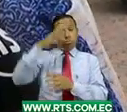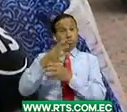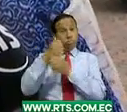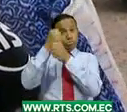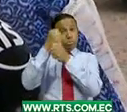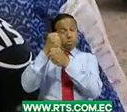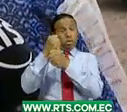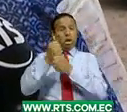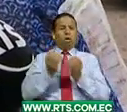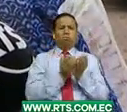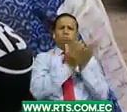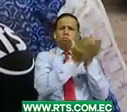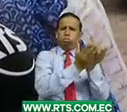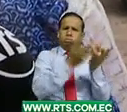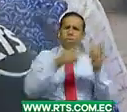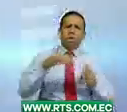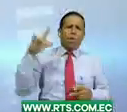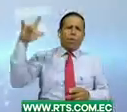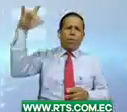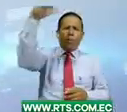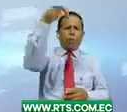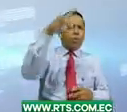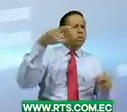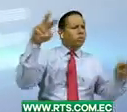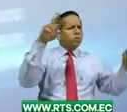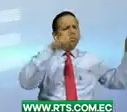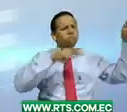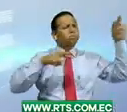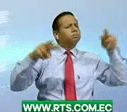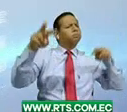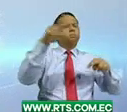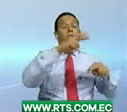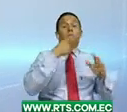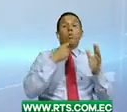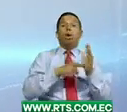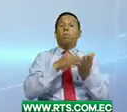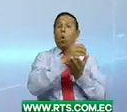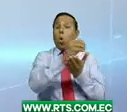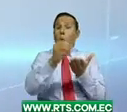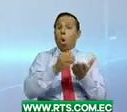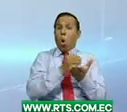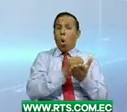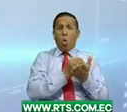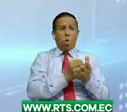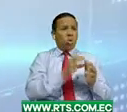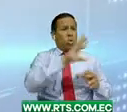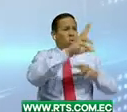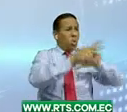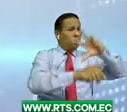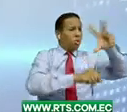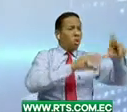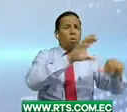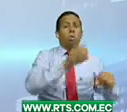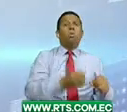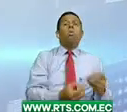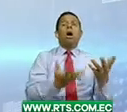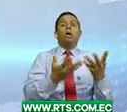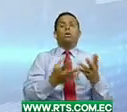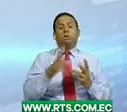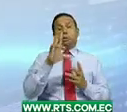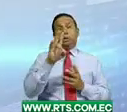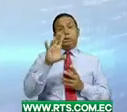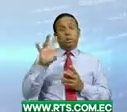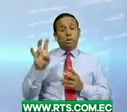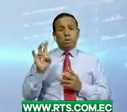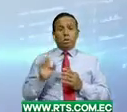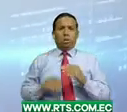operen de manera integral. Solo en El Oro los asaltos a camaroneras pasaron de 77 en 2015